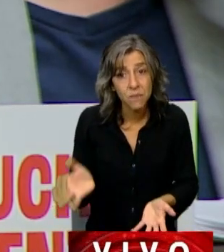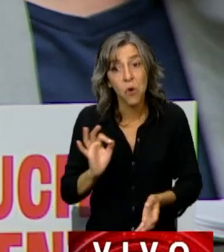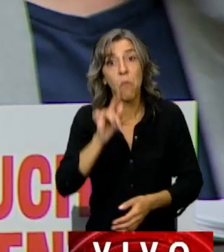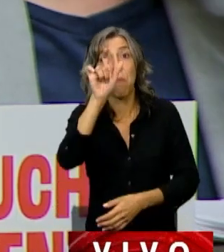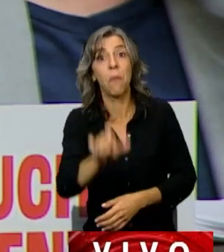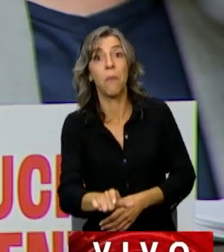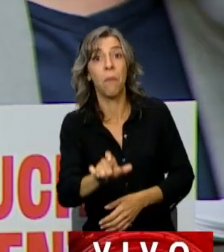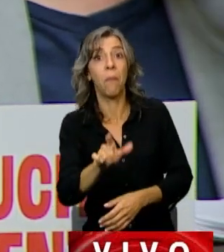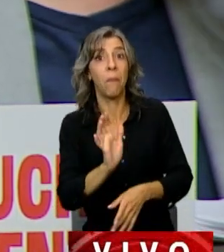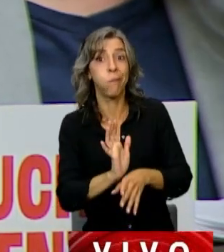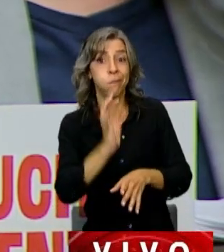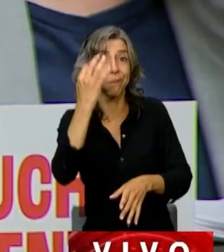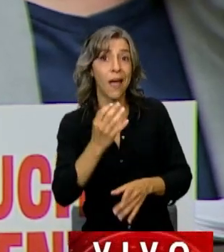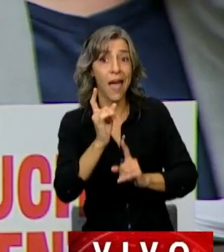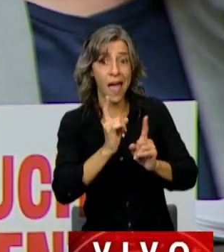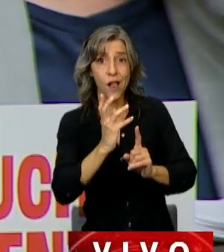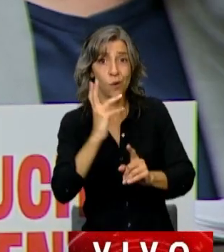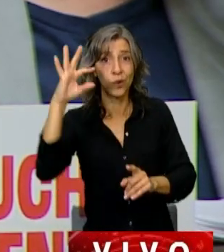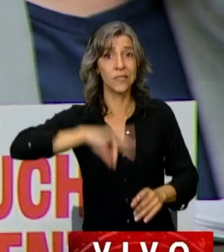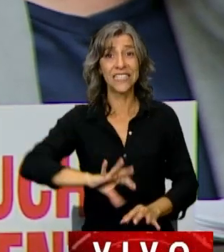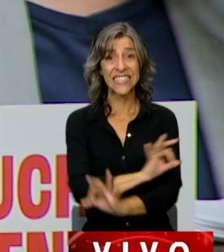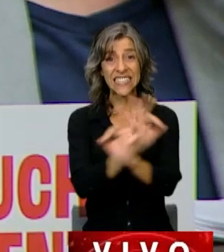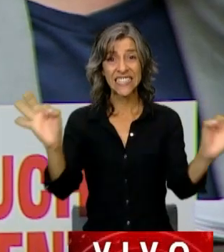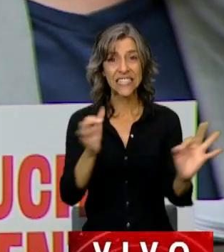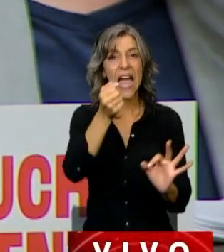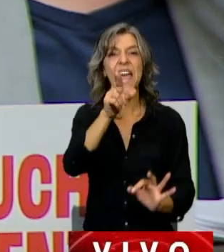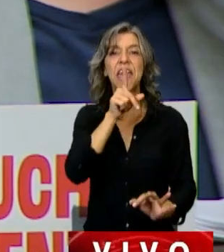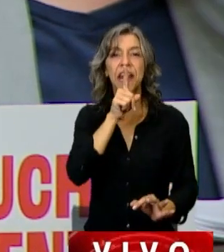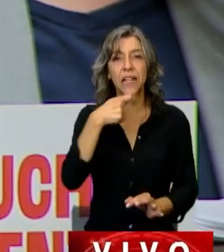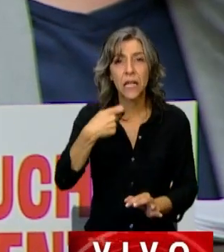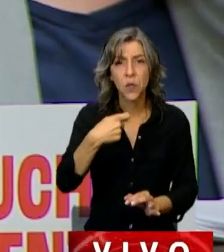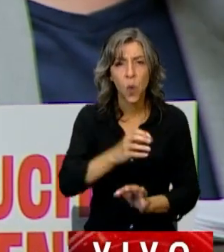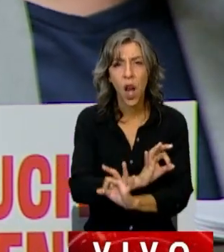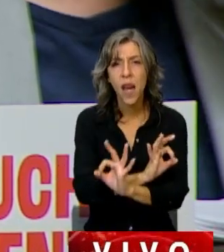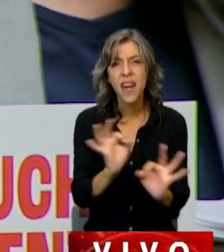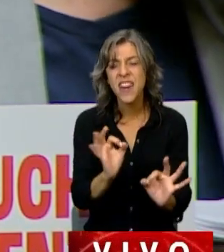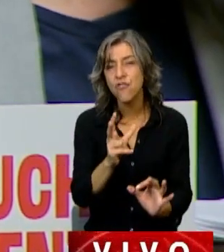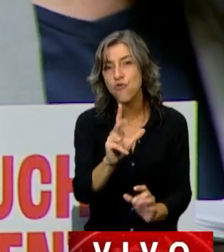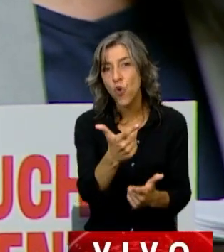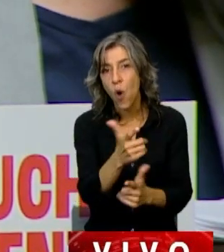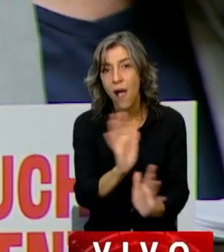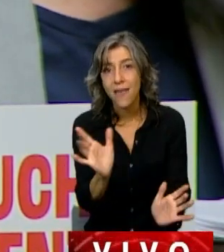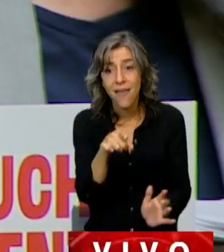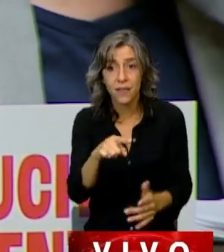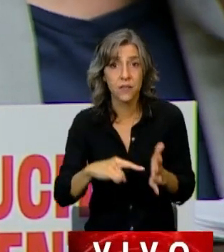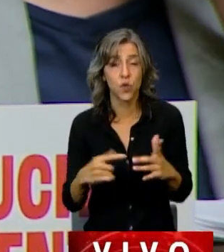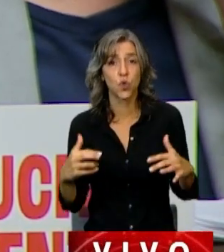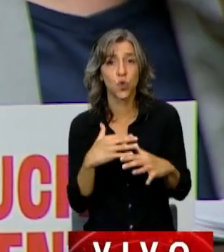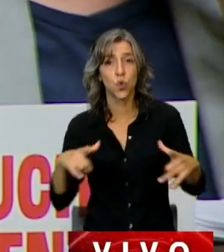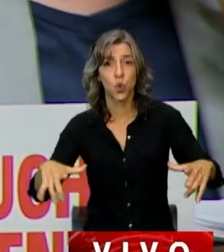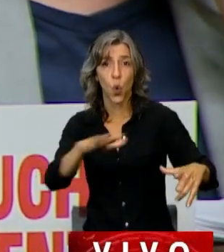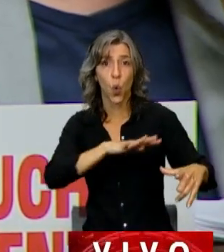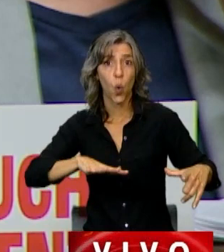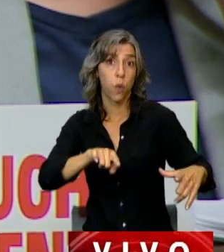cobran nada, ni siquiera están cubiertos por la RT. Y esa es la realidad en la ciudad de Buenos Aires, una de